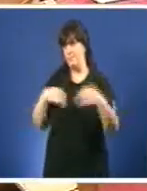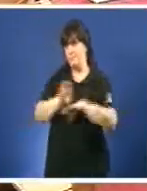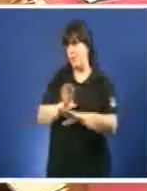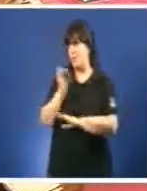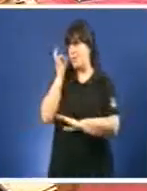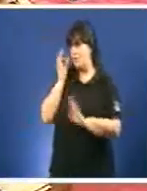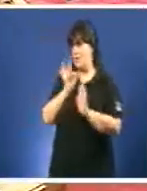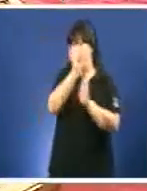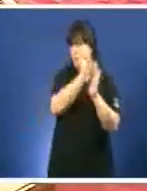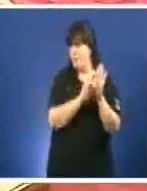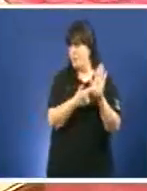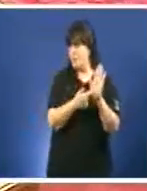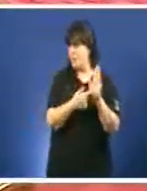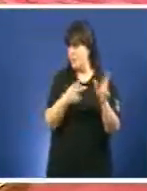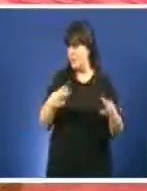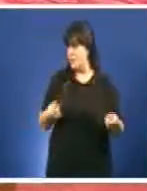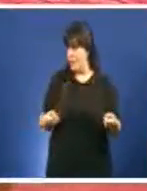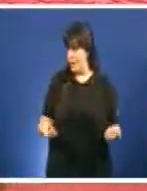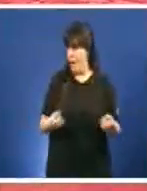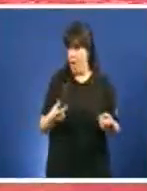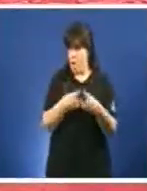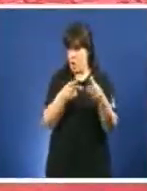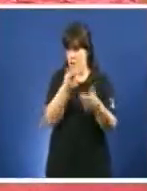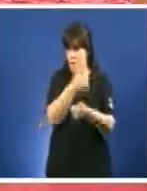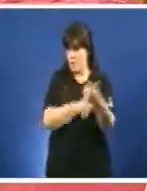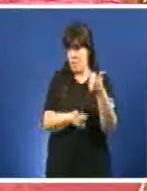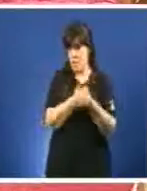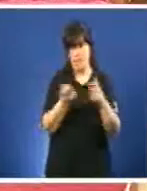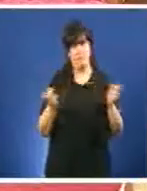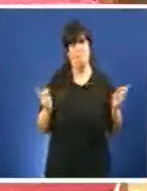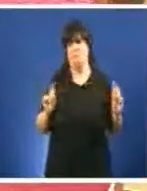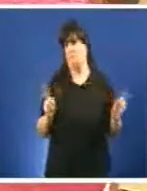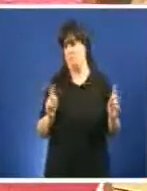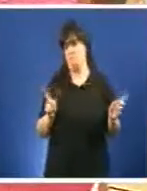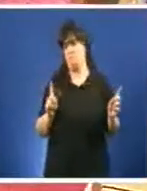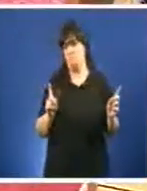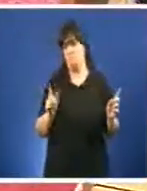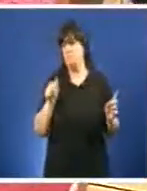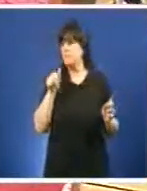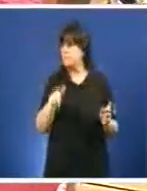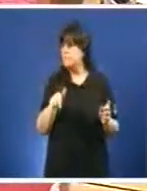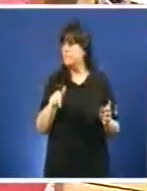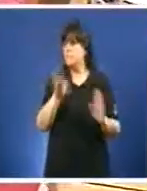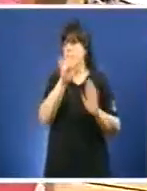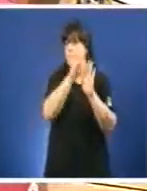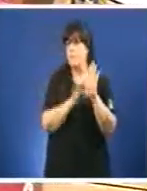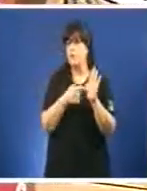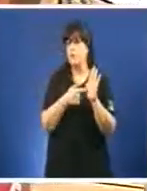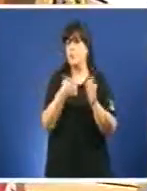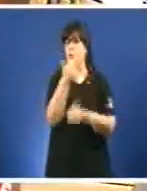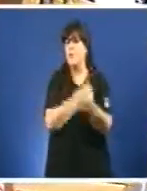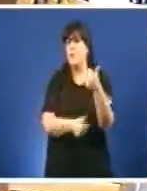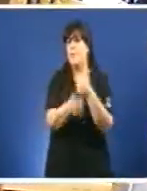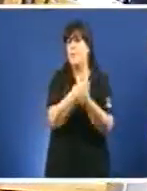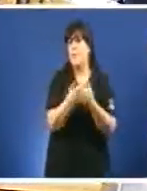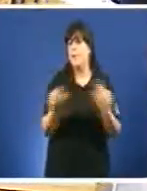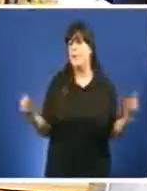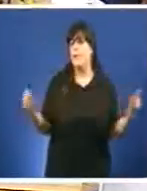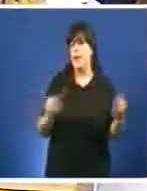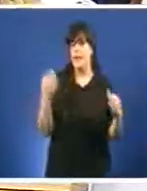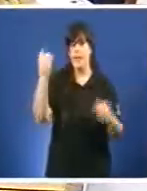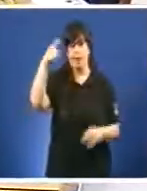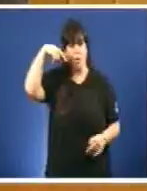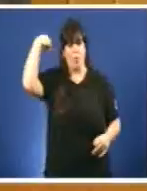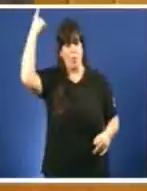priorizan o gasto social, priorizan, iso sí, priorizan a liquidación da nosa